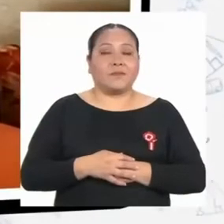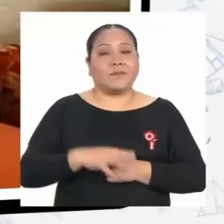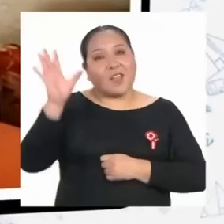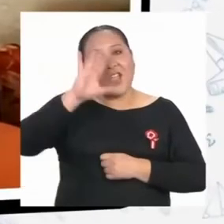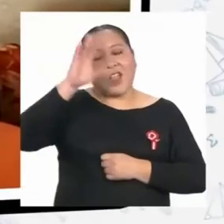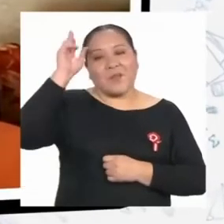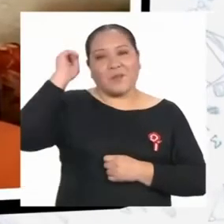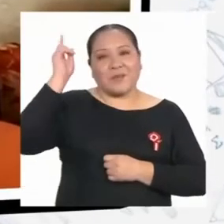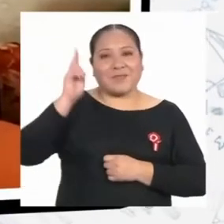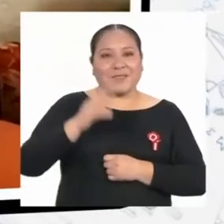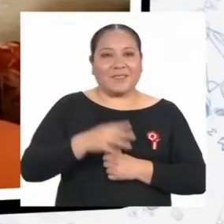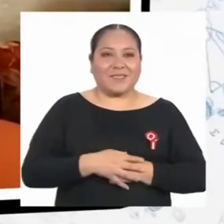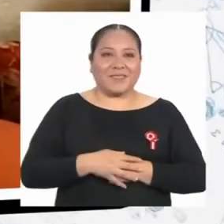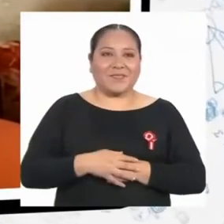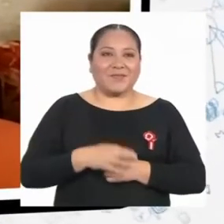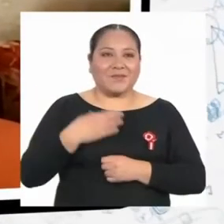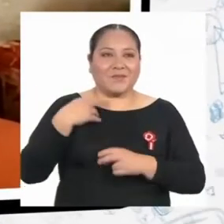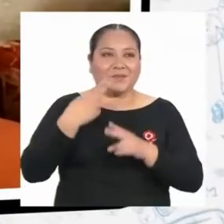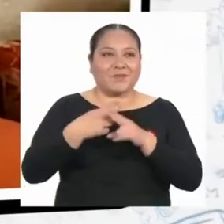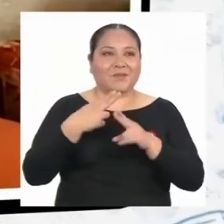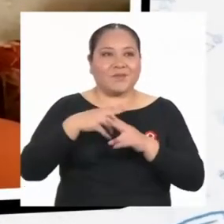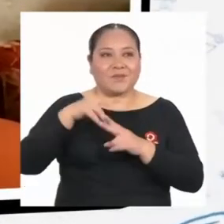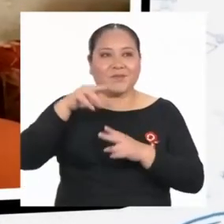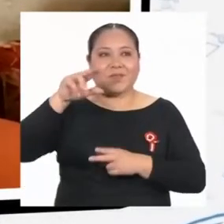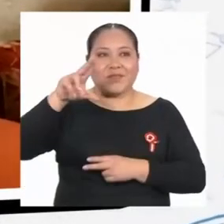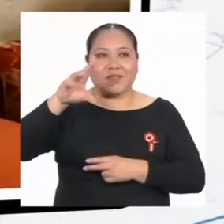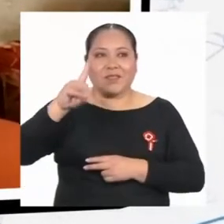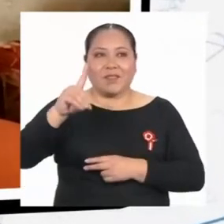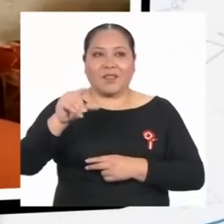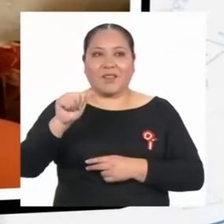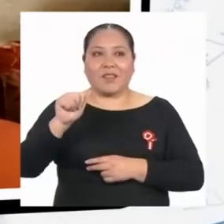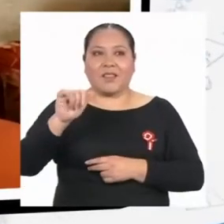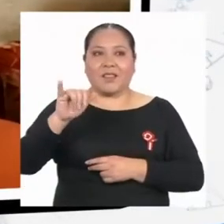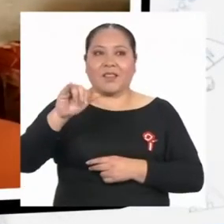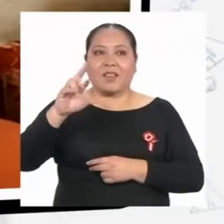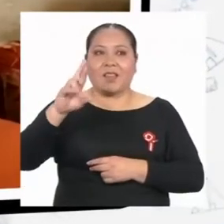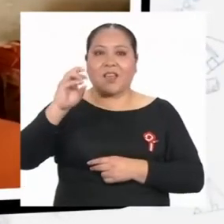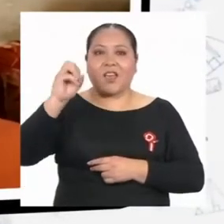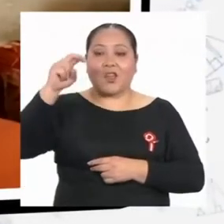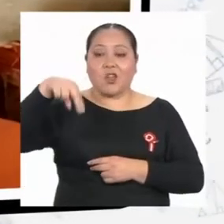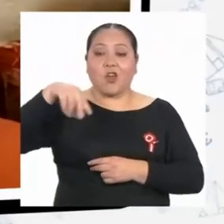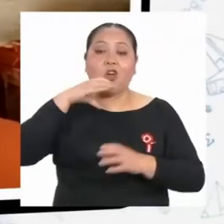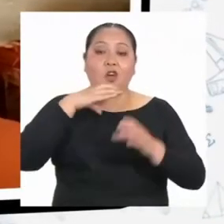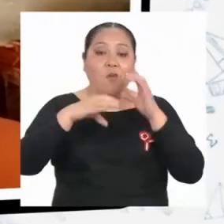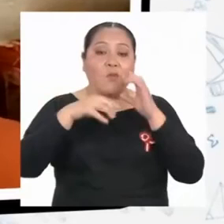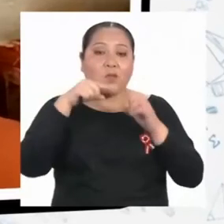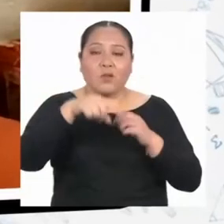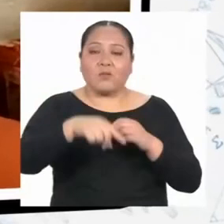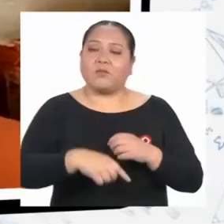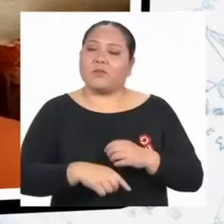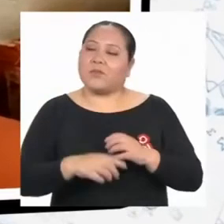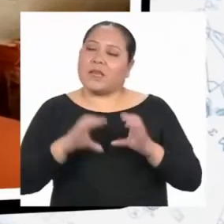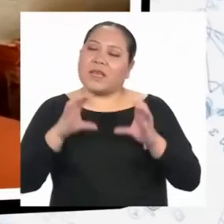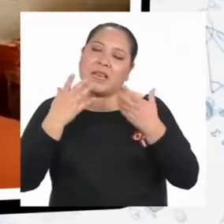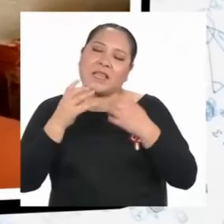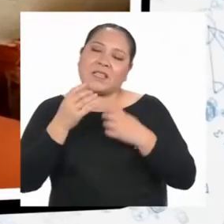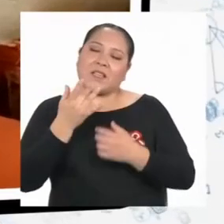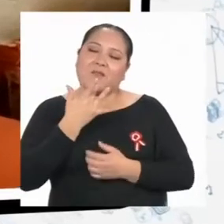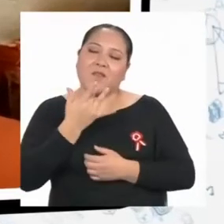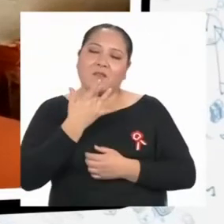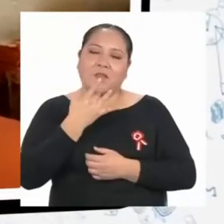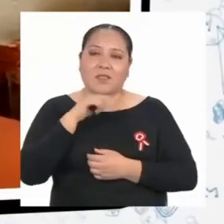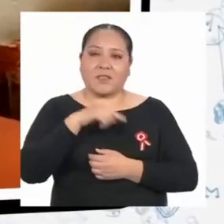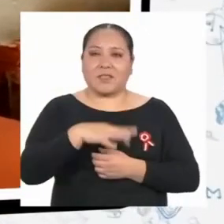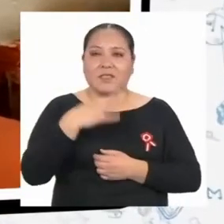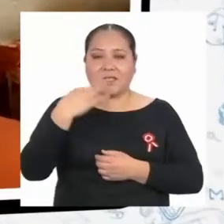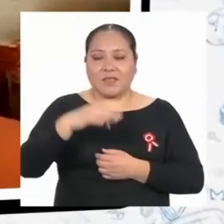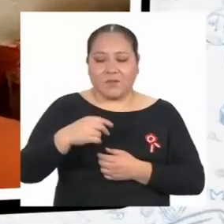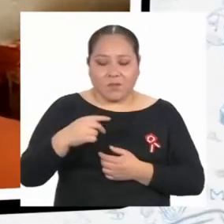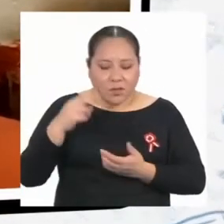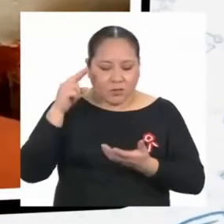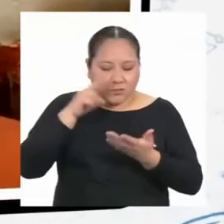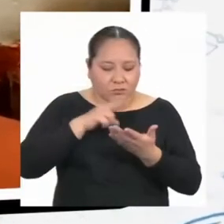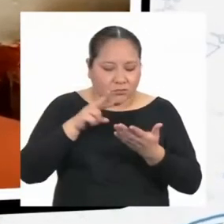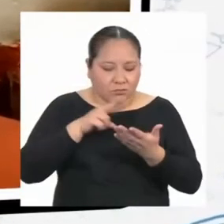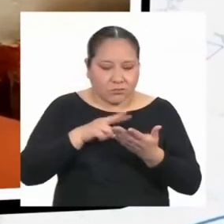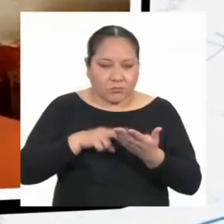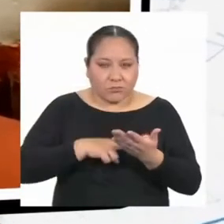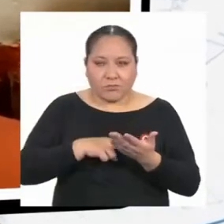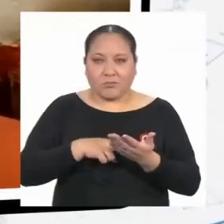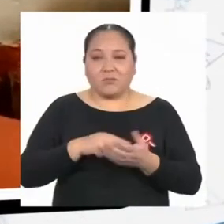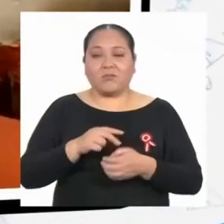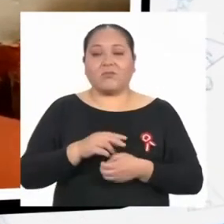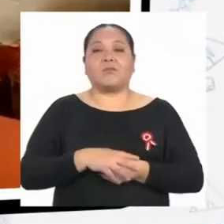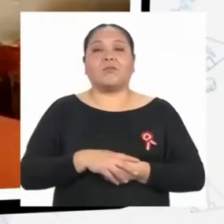Hola profesora, yo soy Dairon y comunicación es mi curso favorito. Por eso siempre repaso lo aprendido en